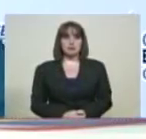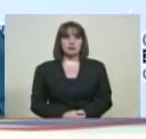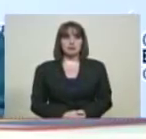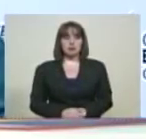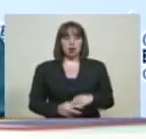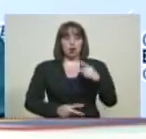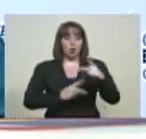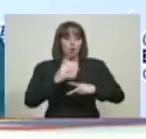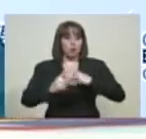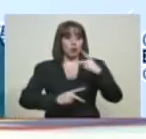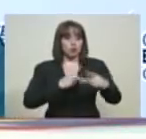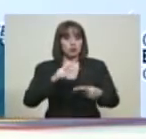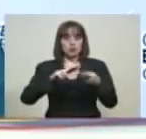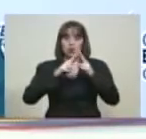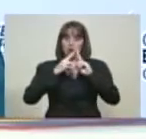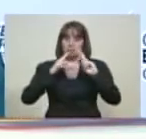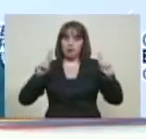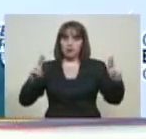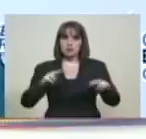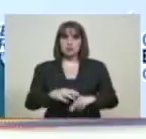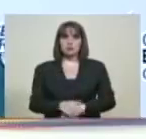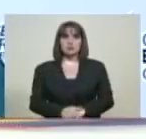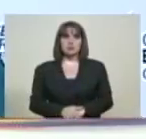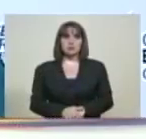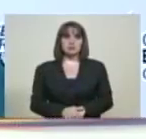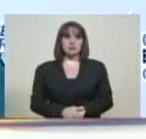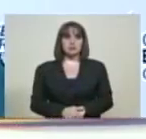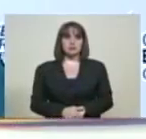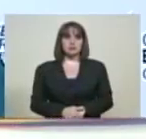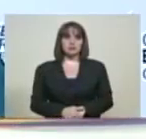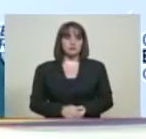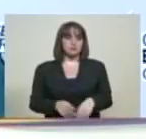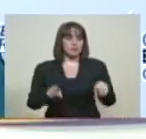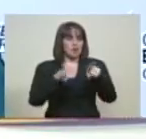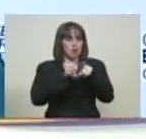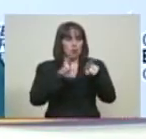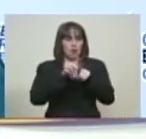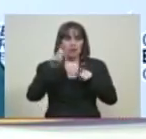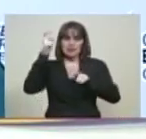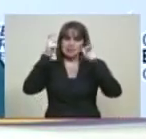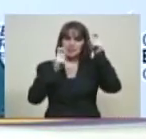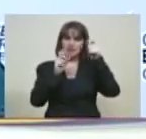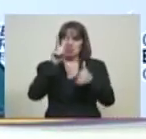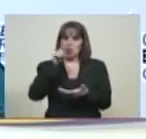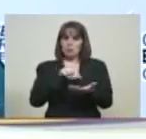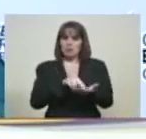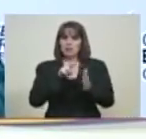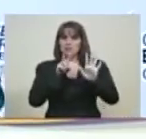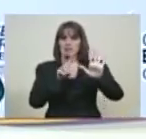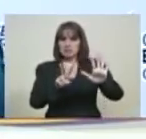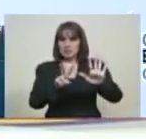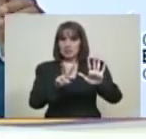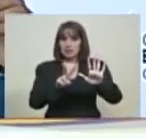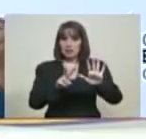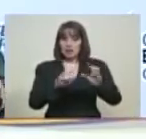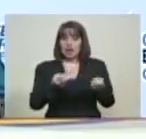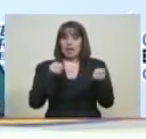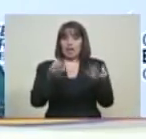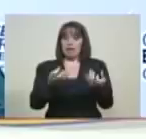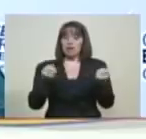un proceso de paz así como el comandante chávez en el año 2007 dio amplios